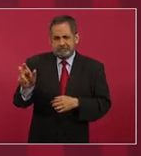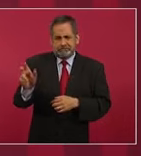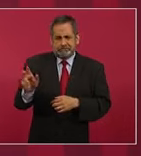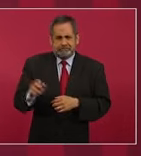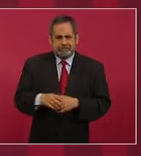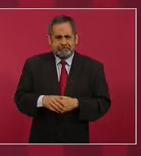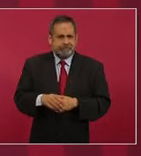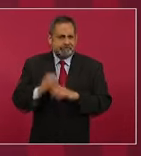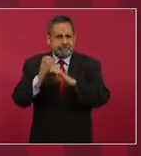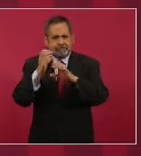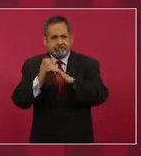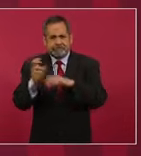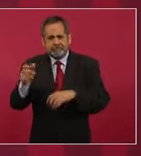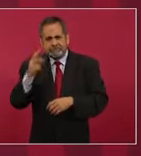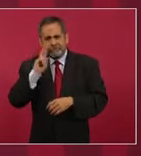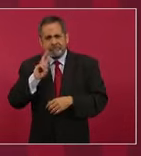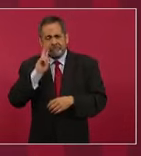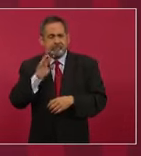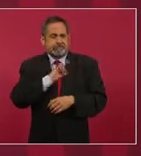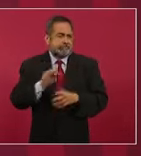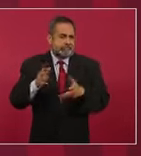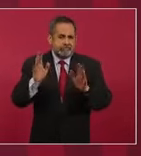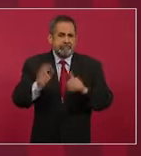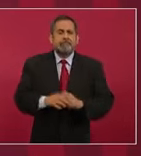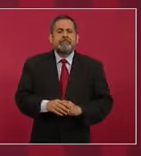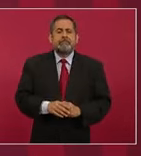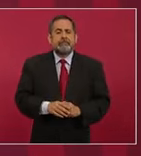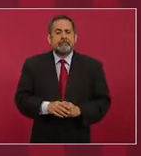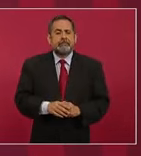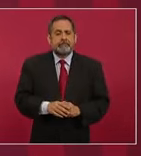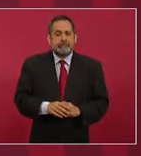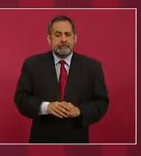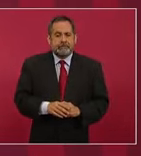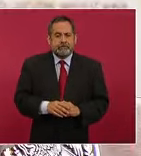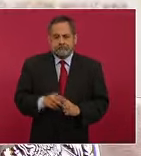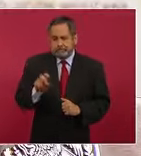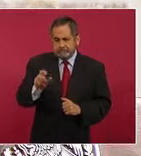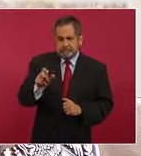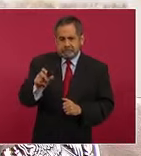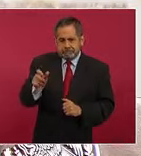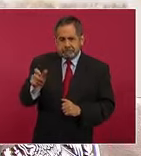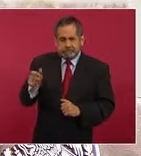el transporte público, si van escuchando la radio noticia, y